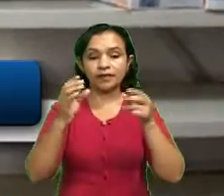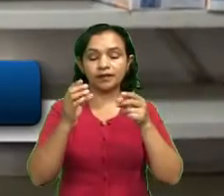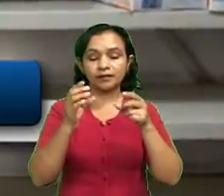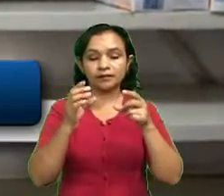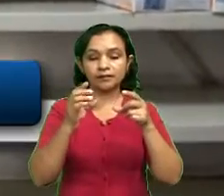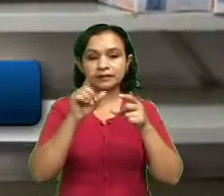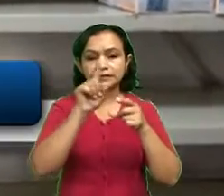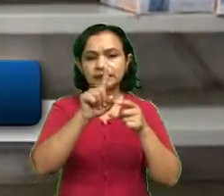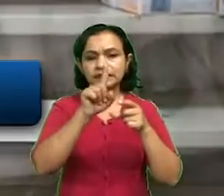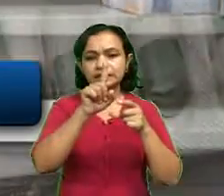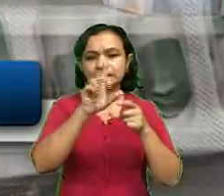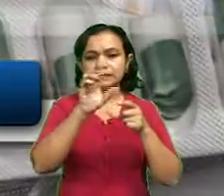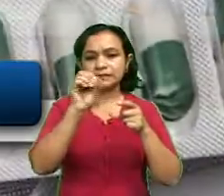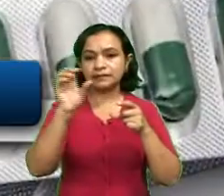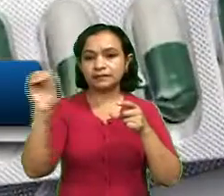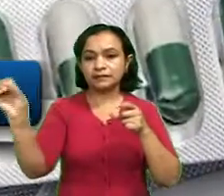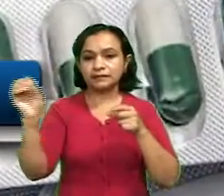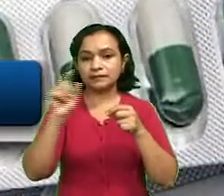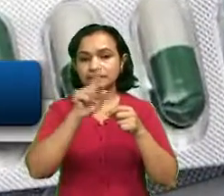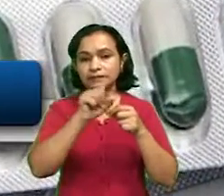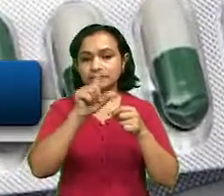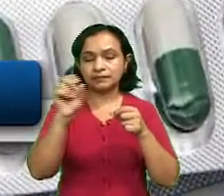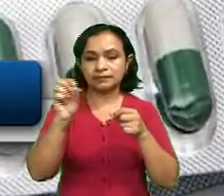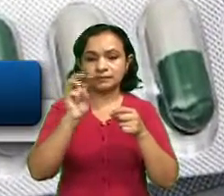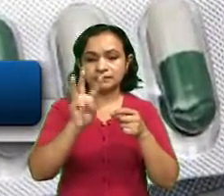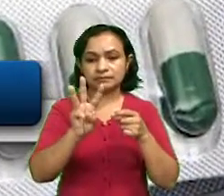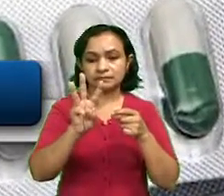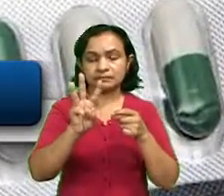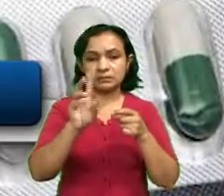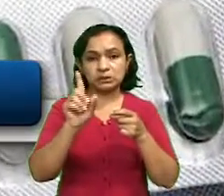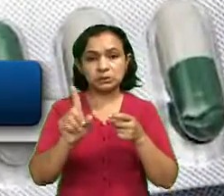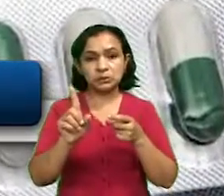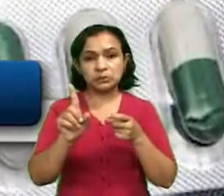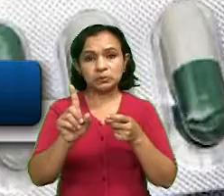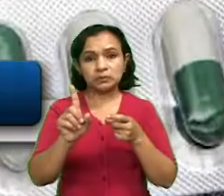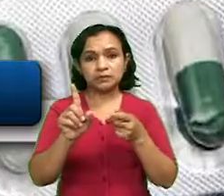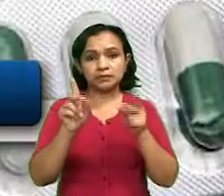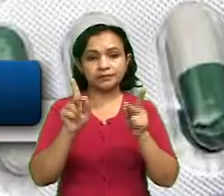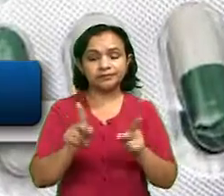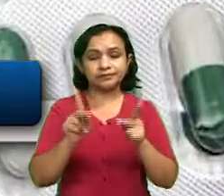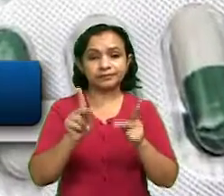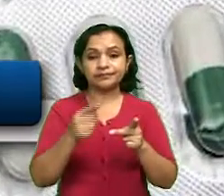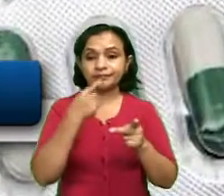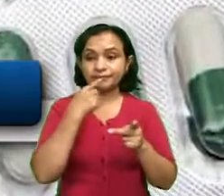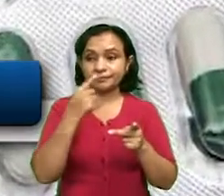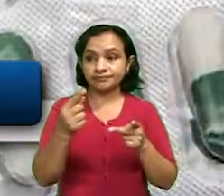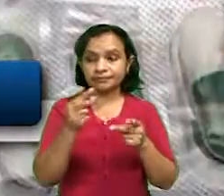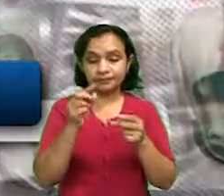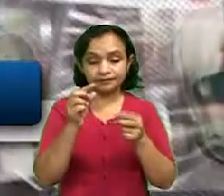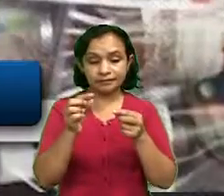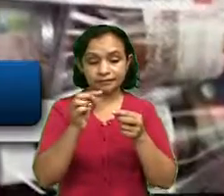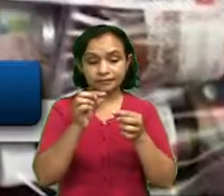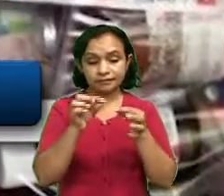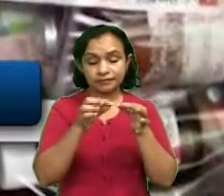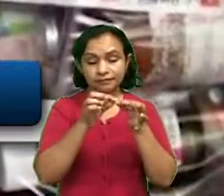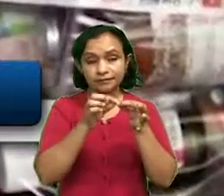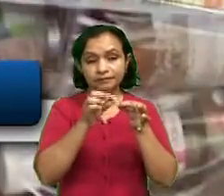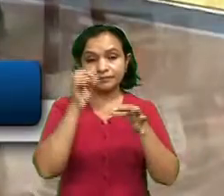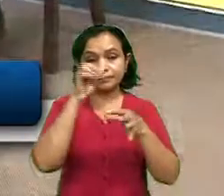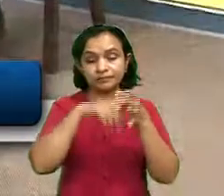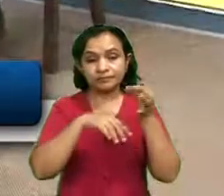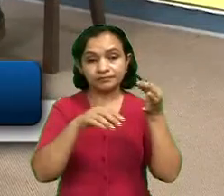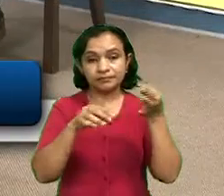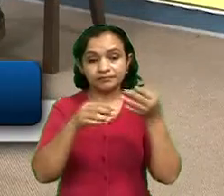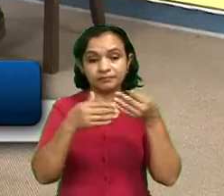un frasco de 100 tabletas y compra solo una. Entonces el farmacéutico te tiene que poner en la bolsita donde te echa la